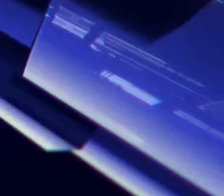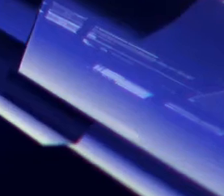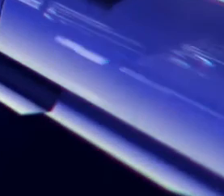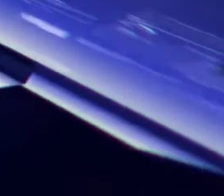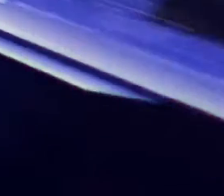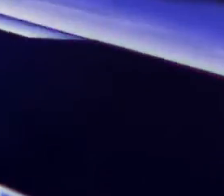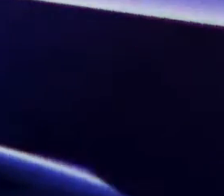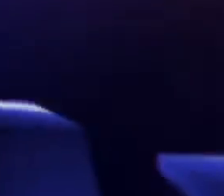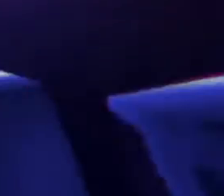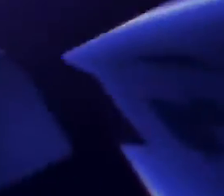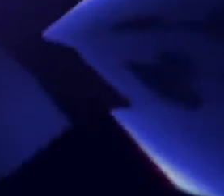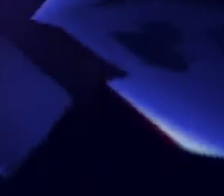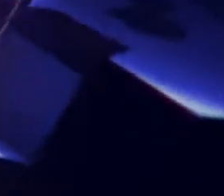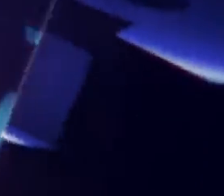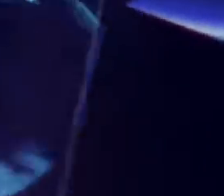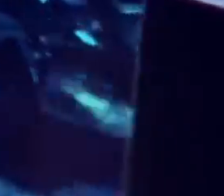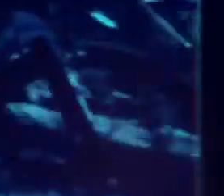santandereano.